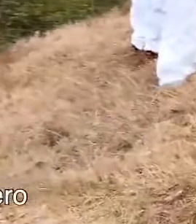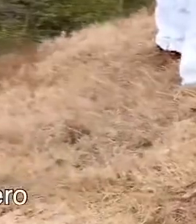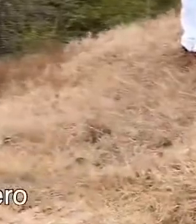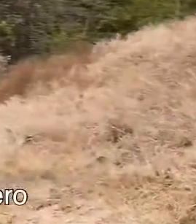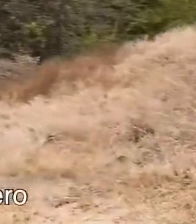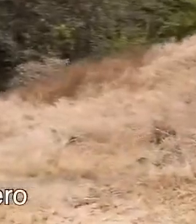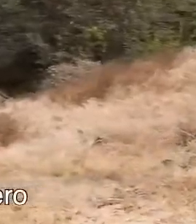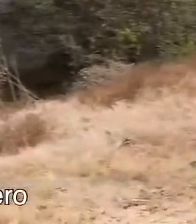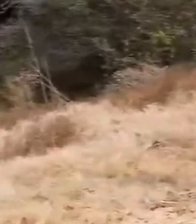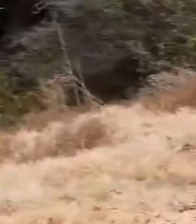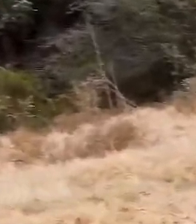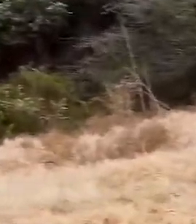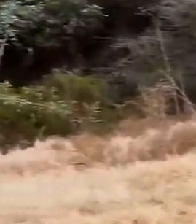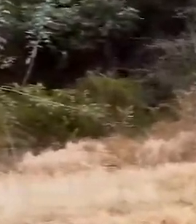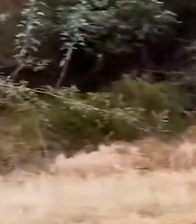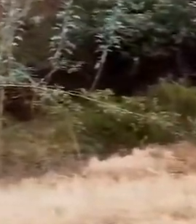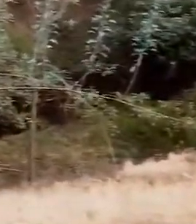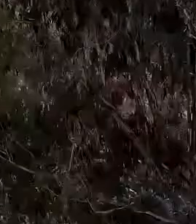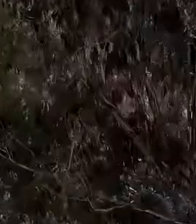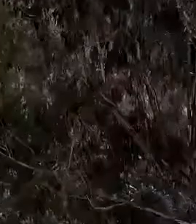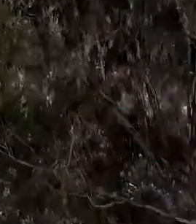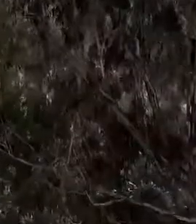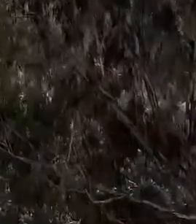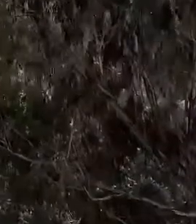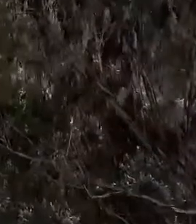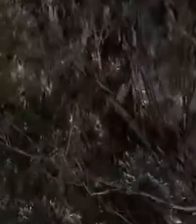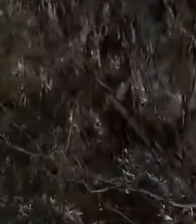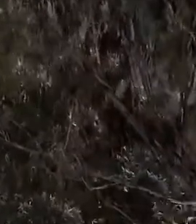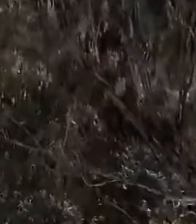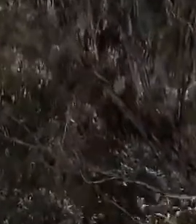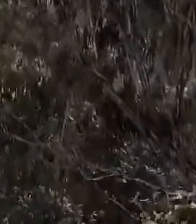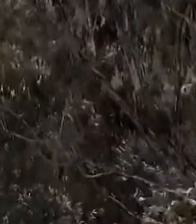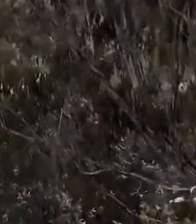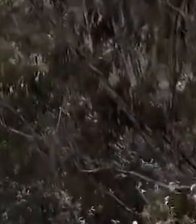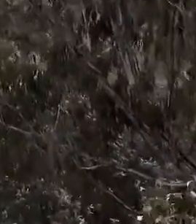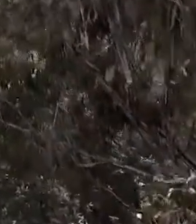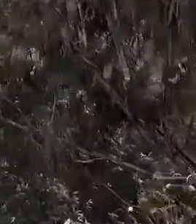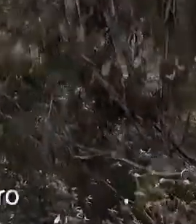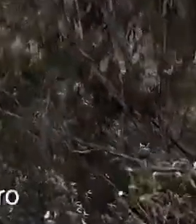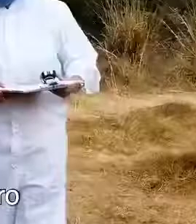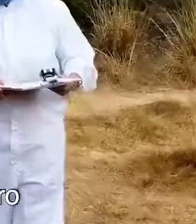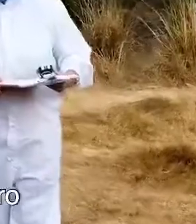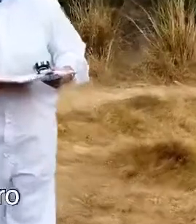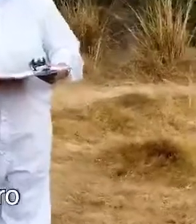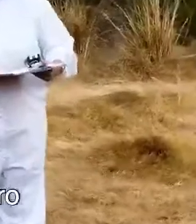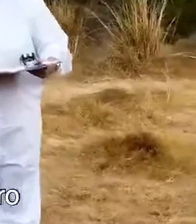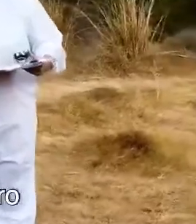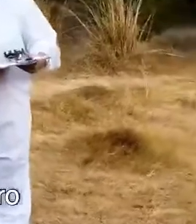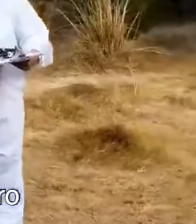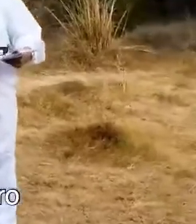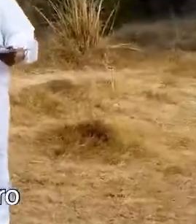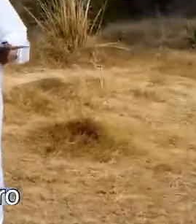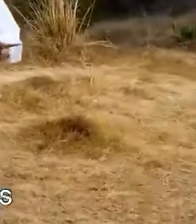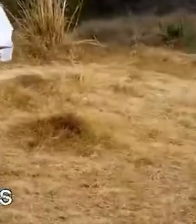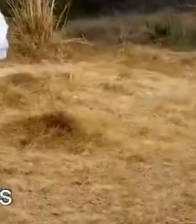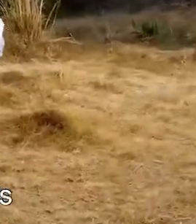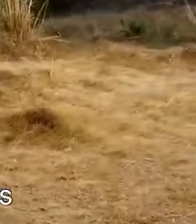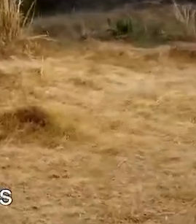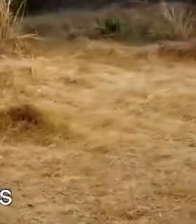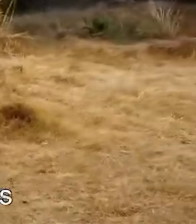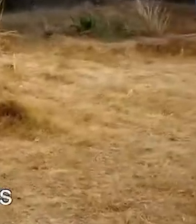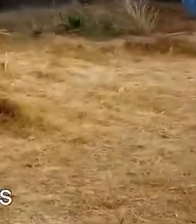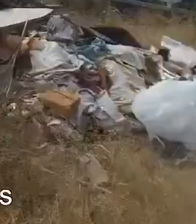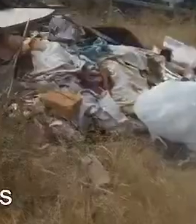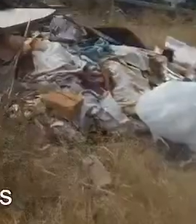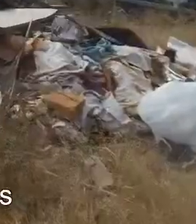de saneamiento para el tiradero a cielo abierto, aledaño a la barranca de Dolores, está en marcha. Se estudian las características del tiradero, como